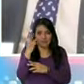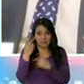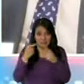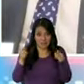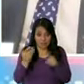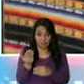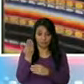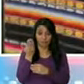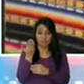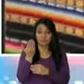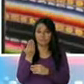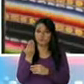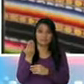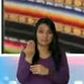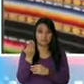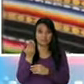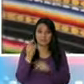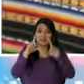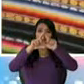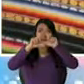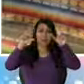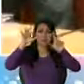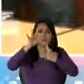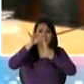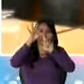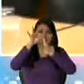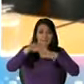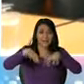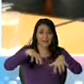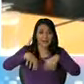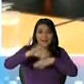unos días la principal petrolera que opera